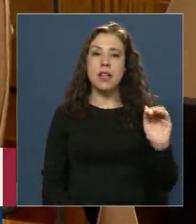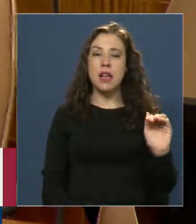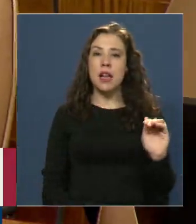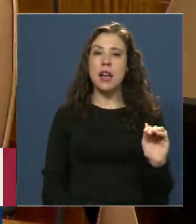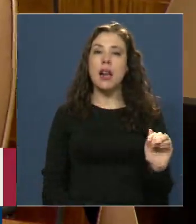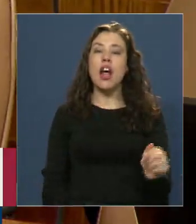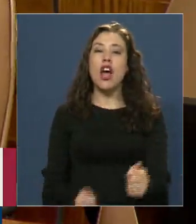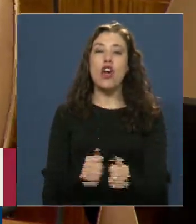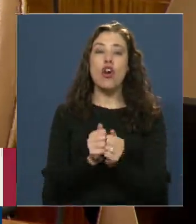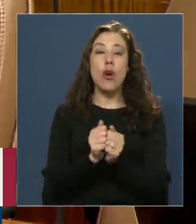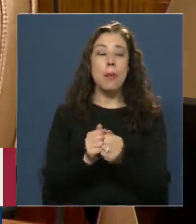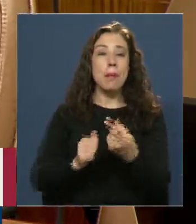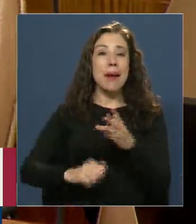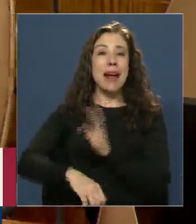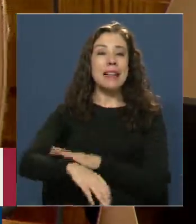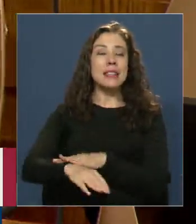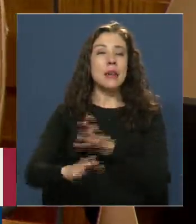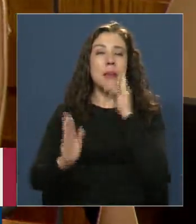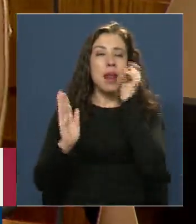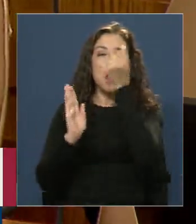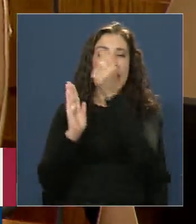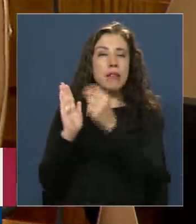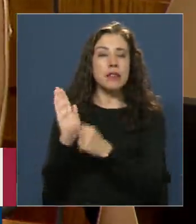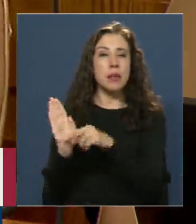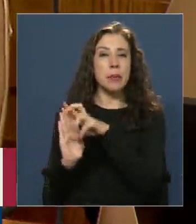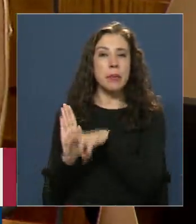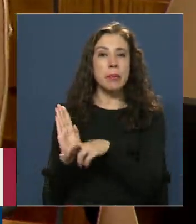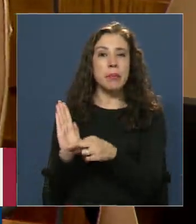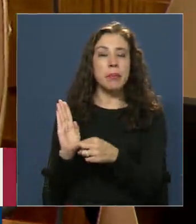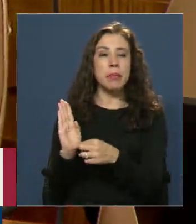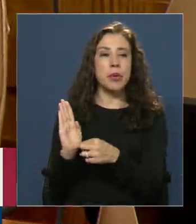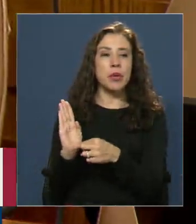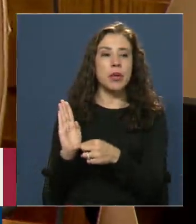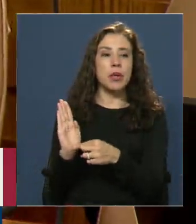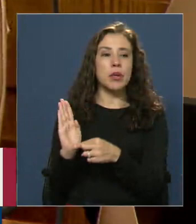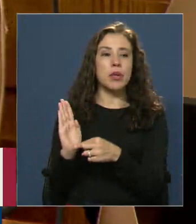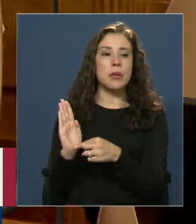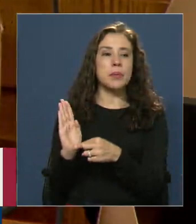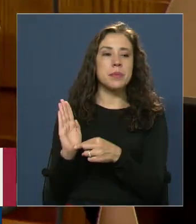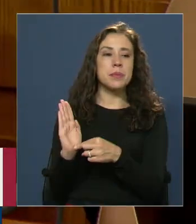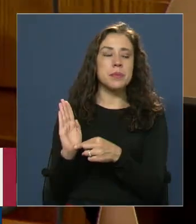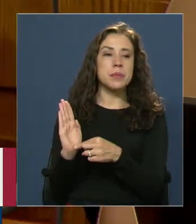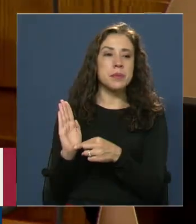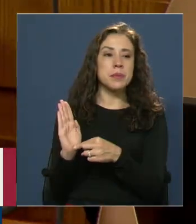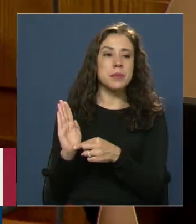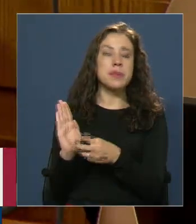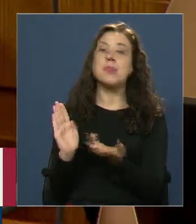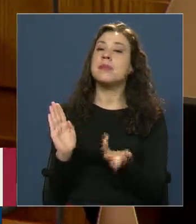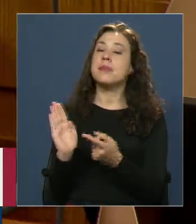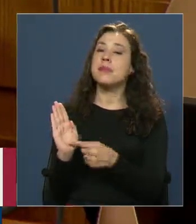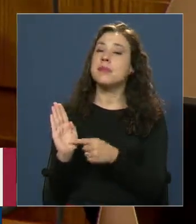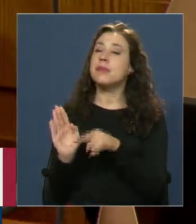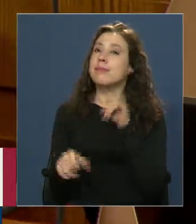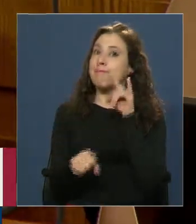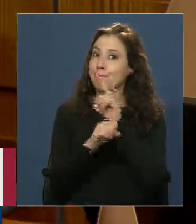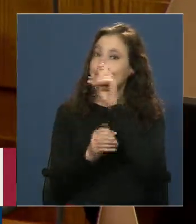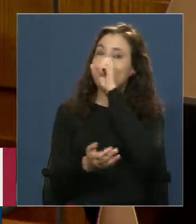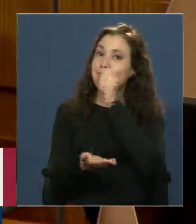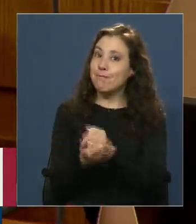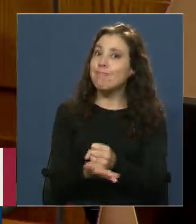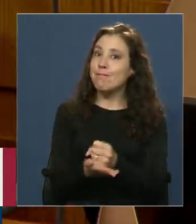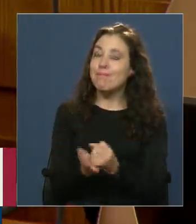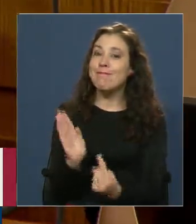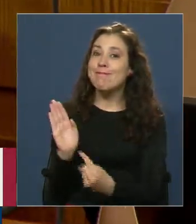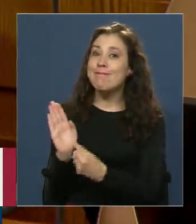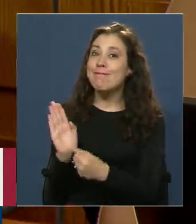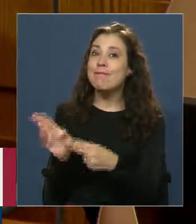de izquierda que revisemos este proyecto. Que revisemos este proyecto porque este proyecto es engañoso. Con